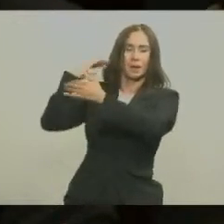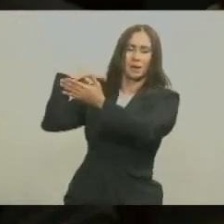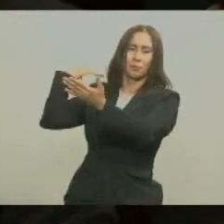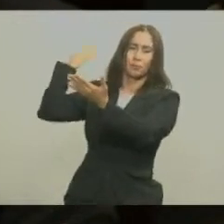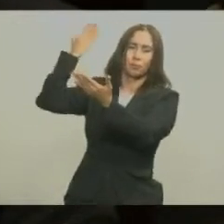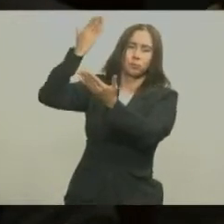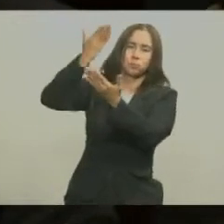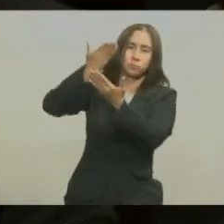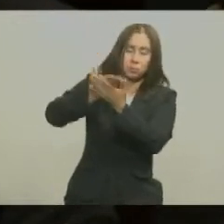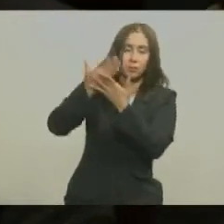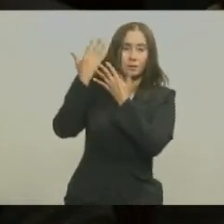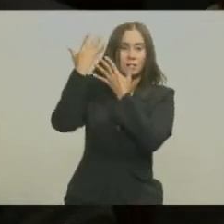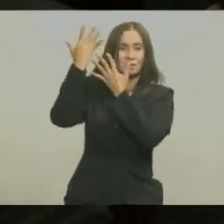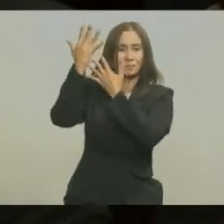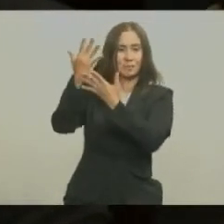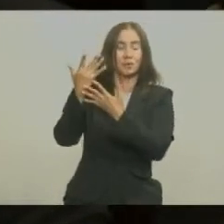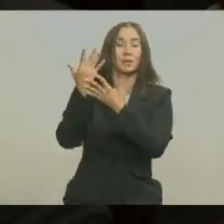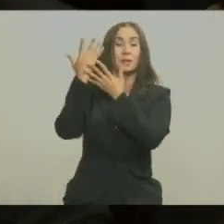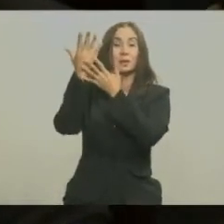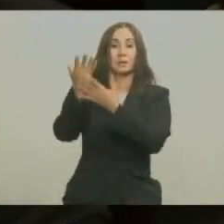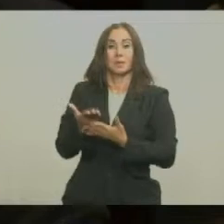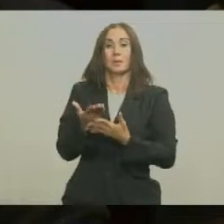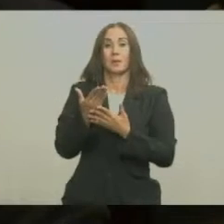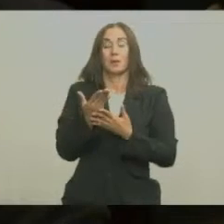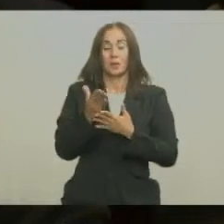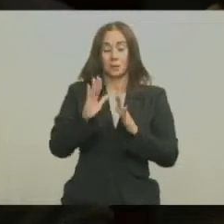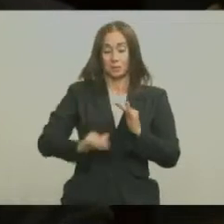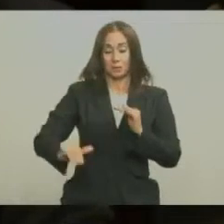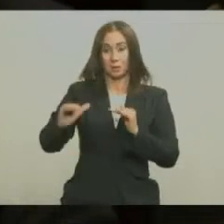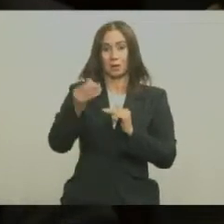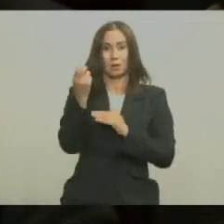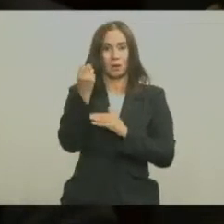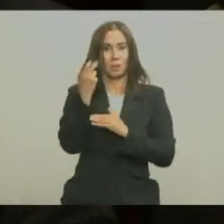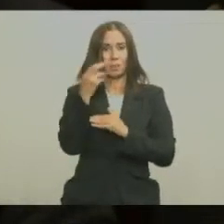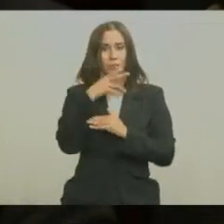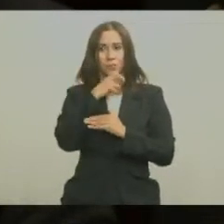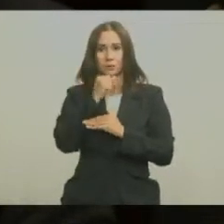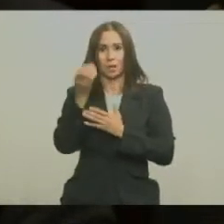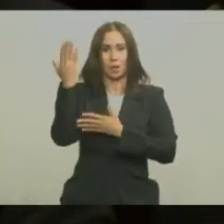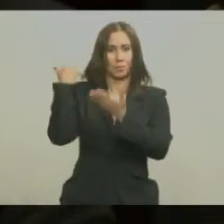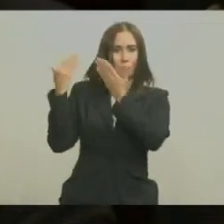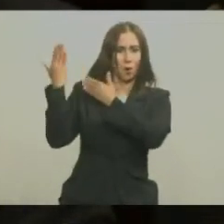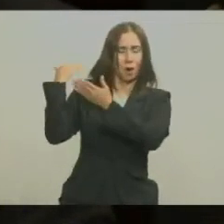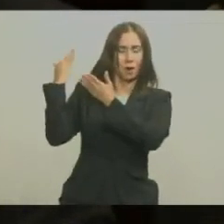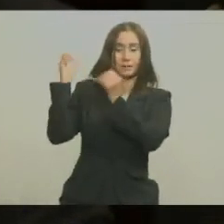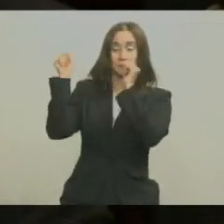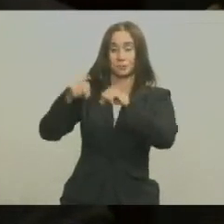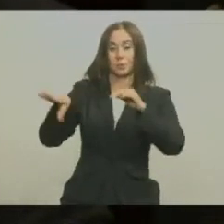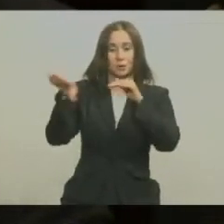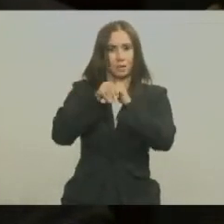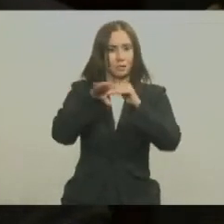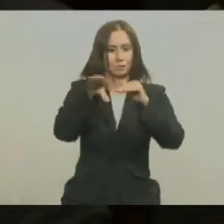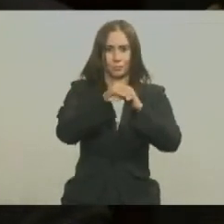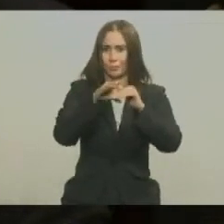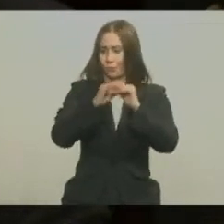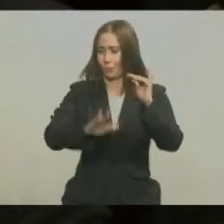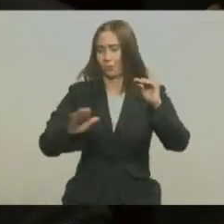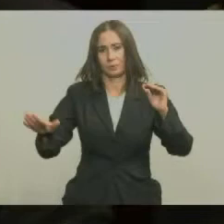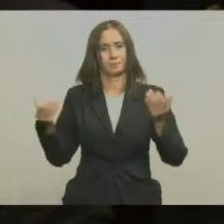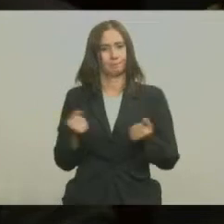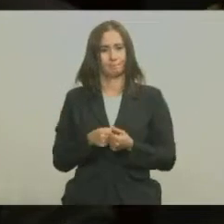que la mayoría de edad se alcanzó a los 12 años. Hoy venimos arrastrando este problema del matrimonio